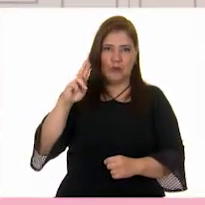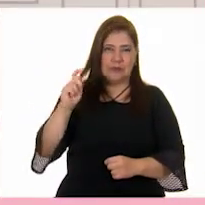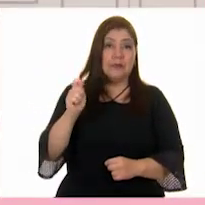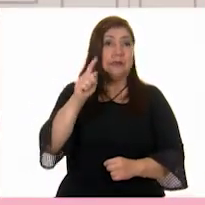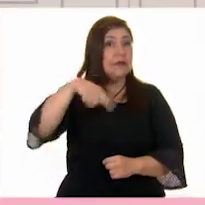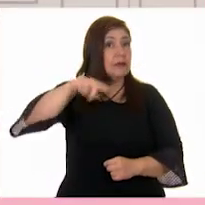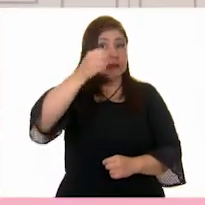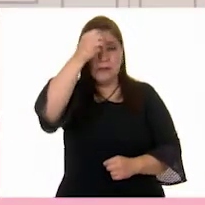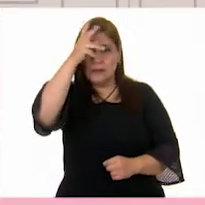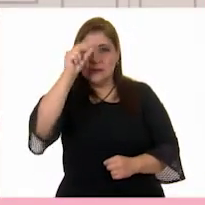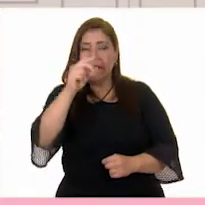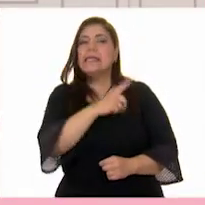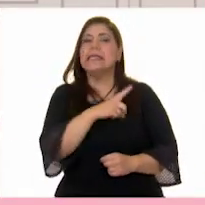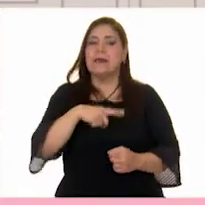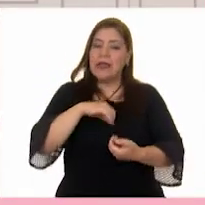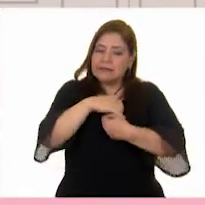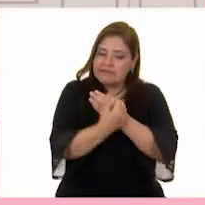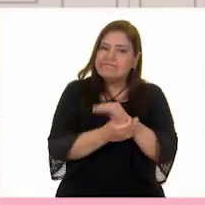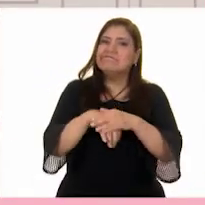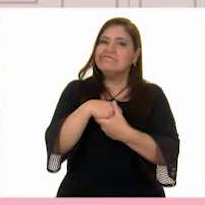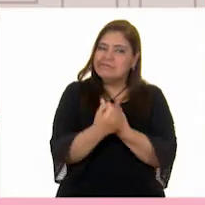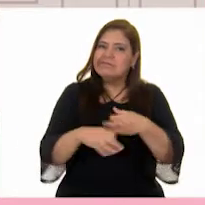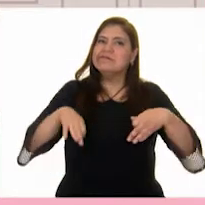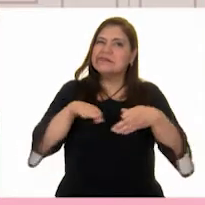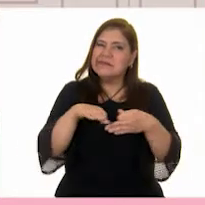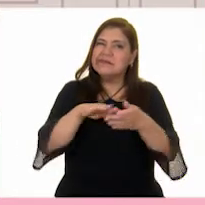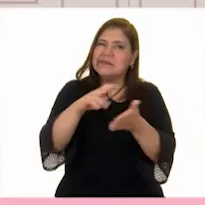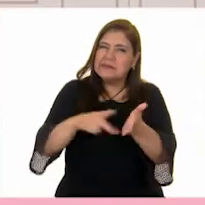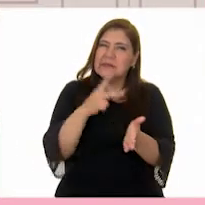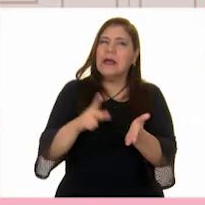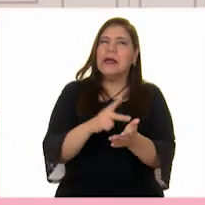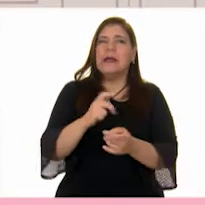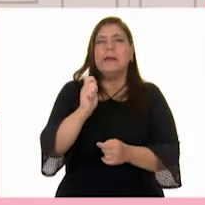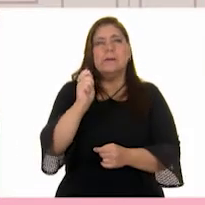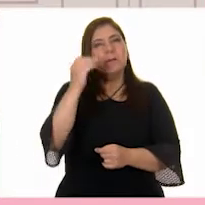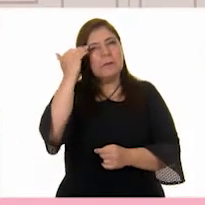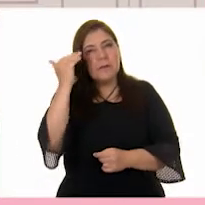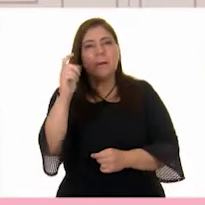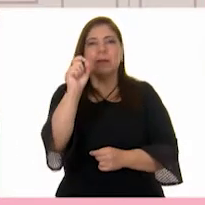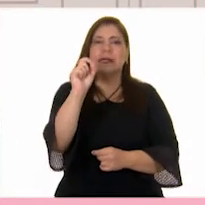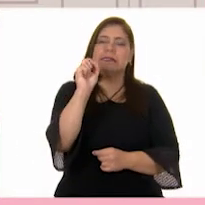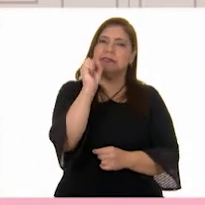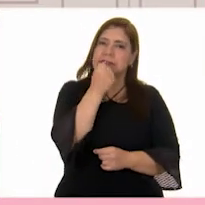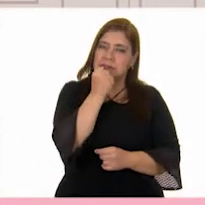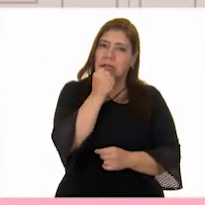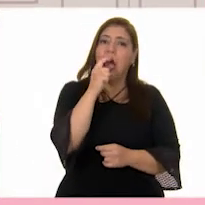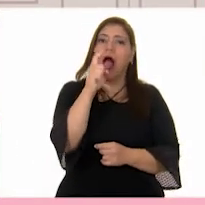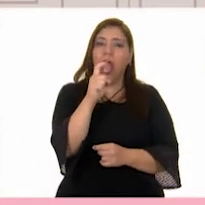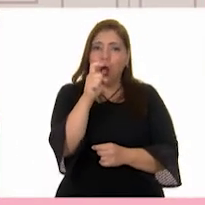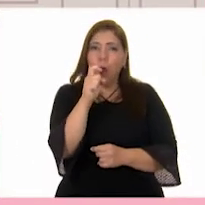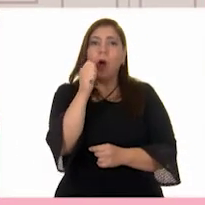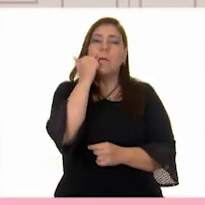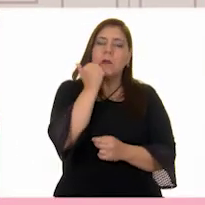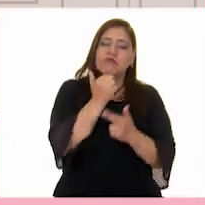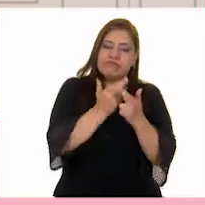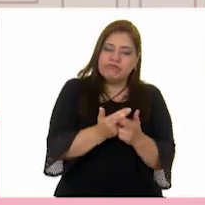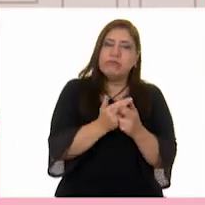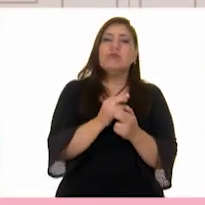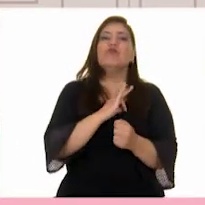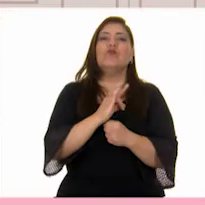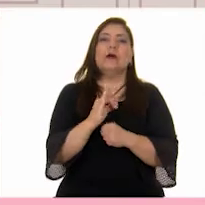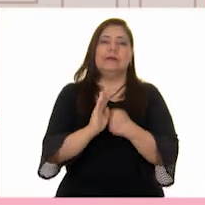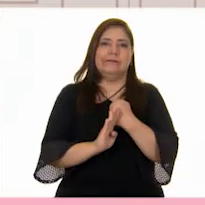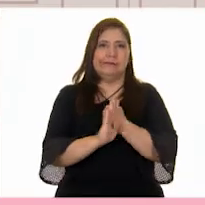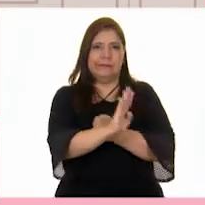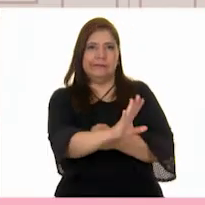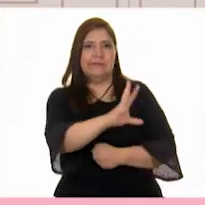fémur. Finalmente, no olviden que lavarse las manos varias veces al día, durante 20 segundos, con suficiente